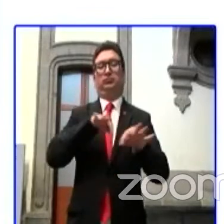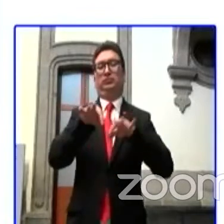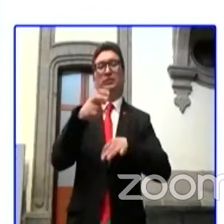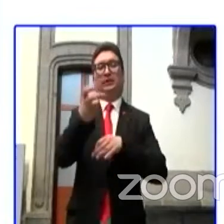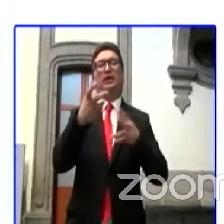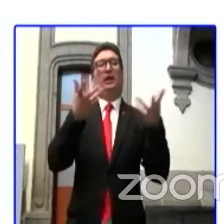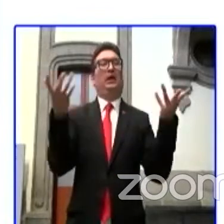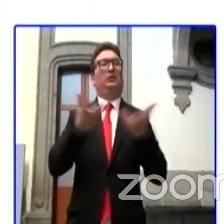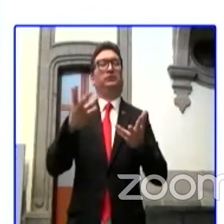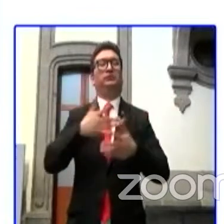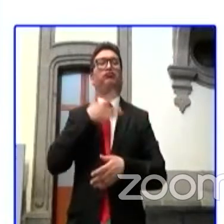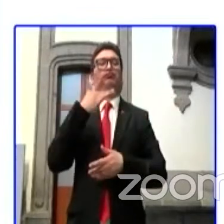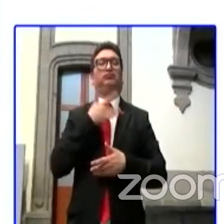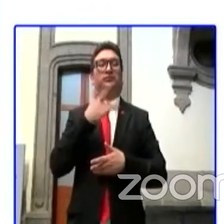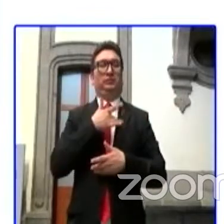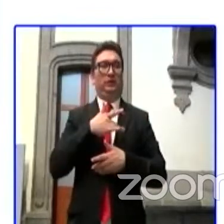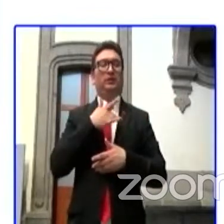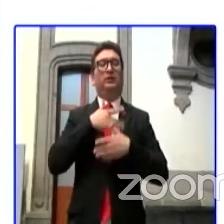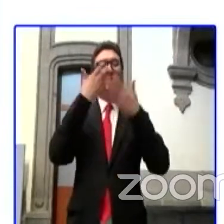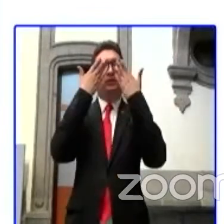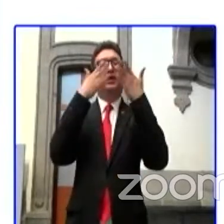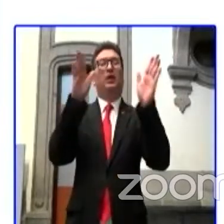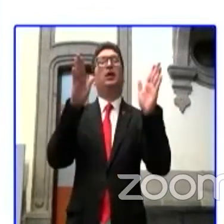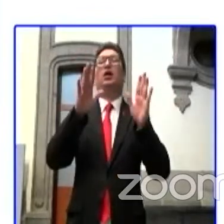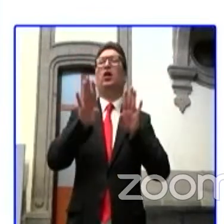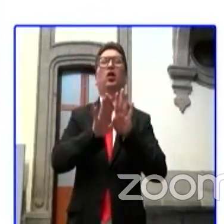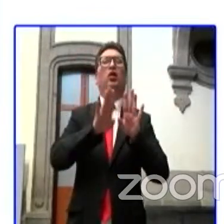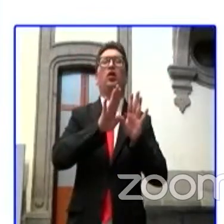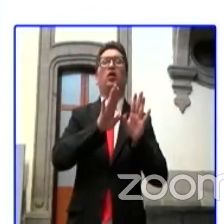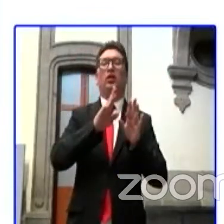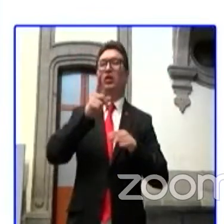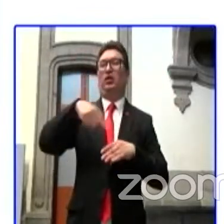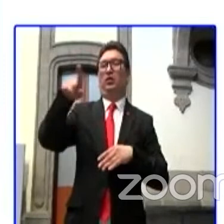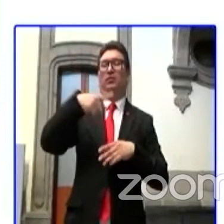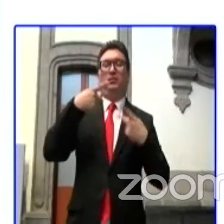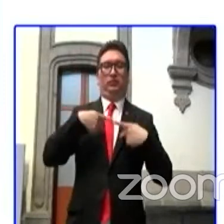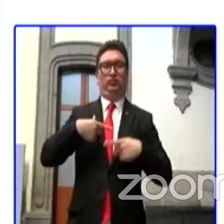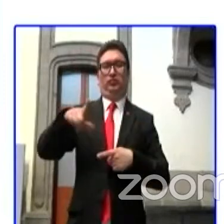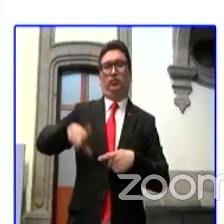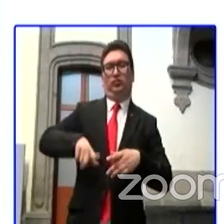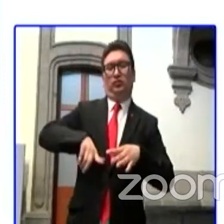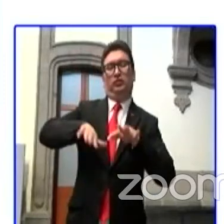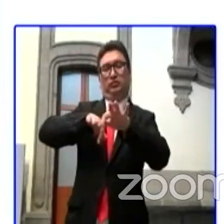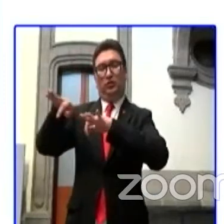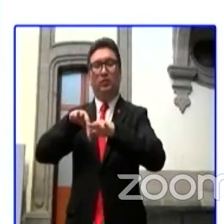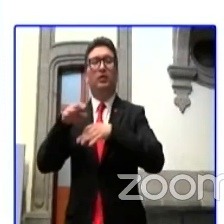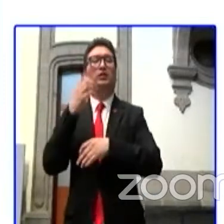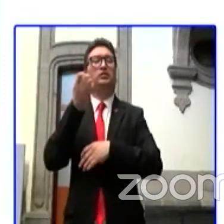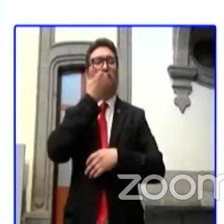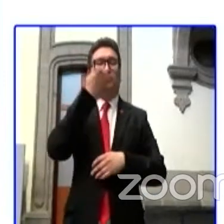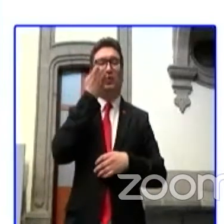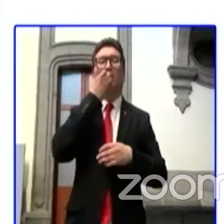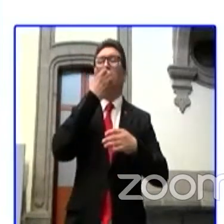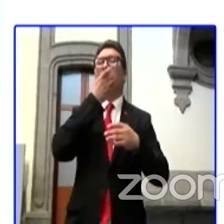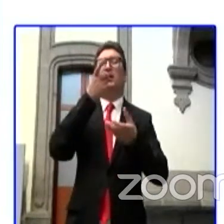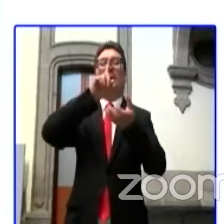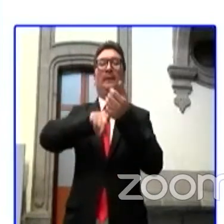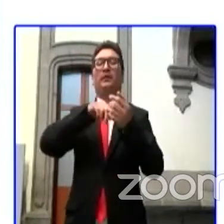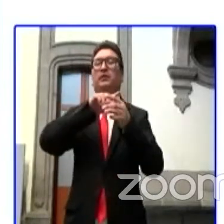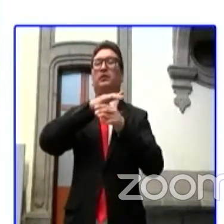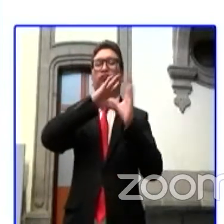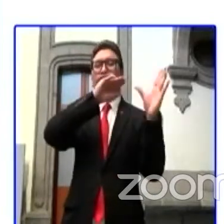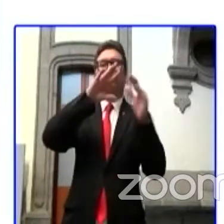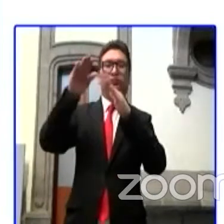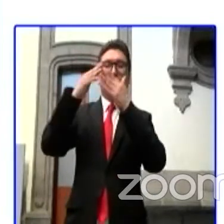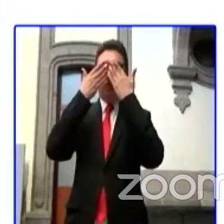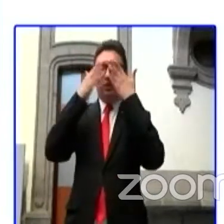hacer concientización desde los funcionarios, escuelas, para que tengan esa